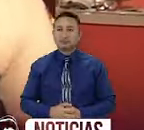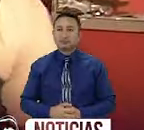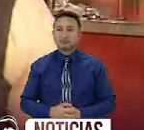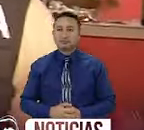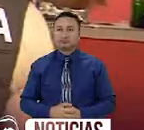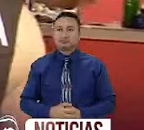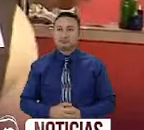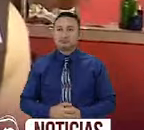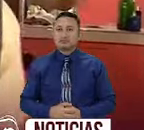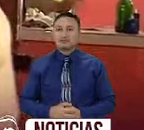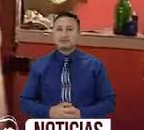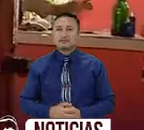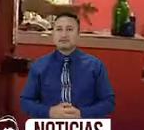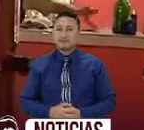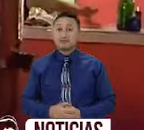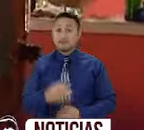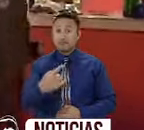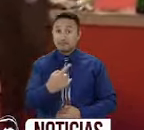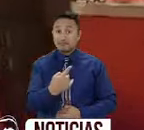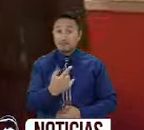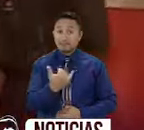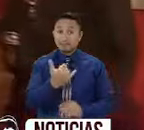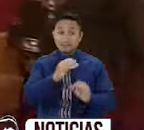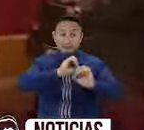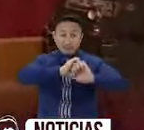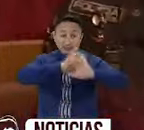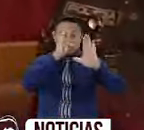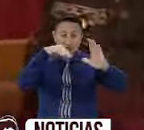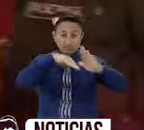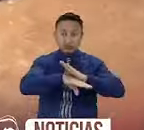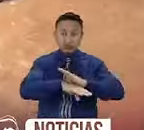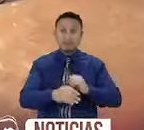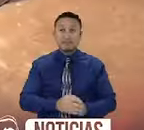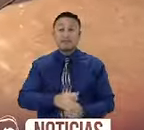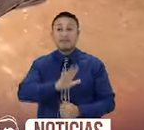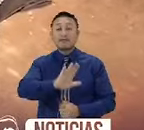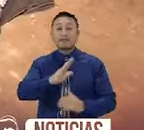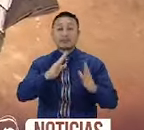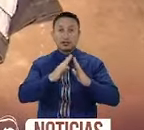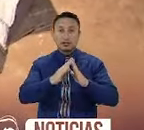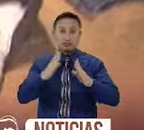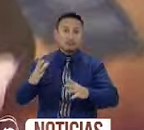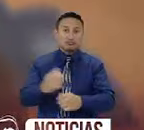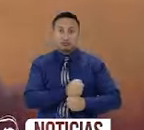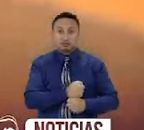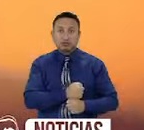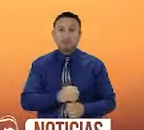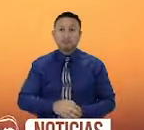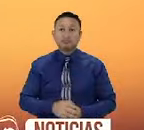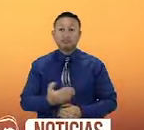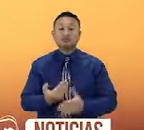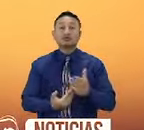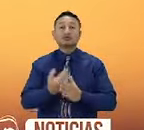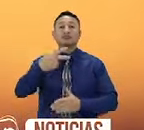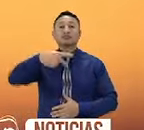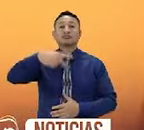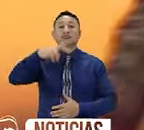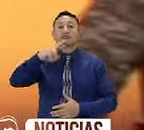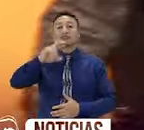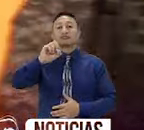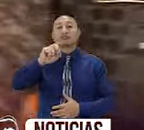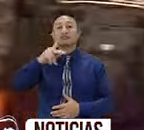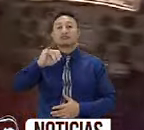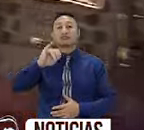Los madrugaron porque se habían apropiado de 5 casas en el distrito Nueva Prosperina. No solo